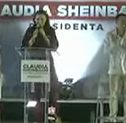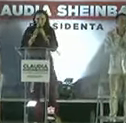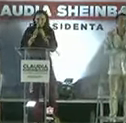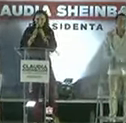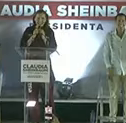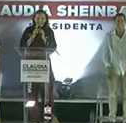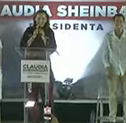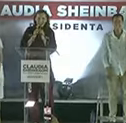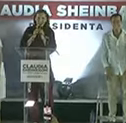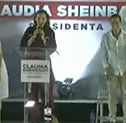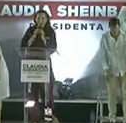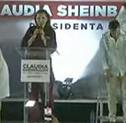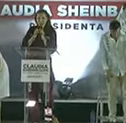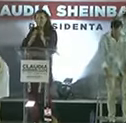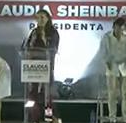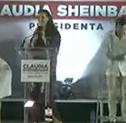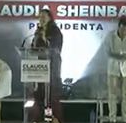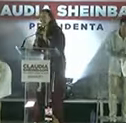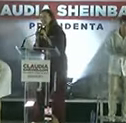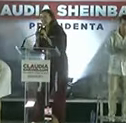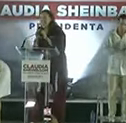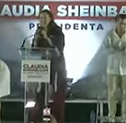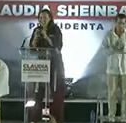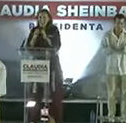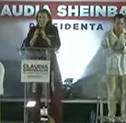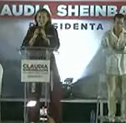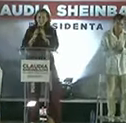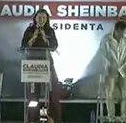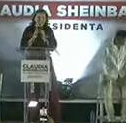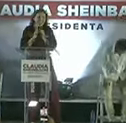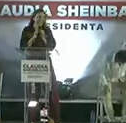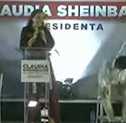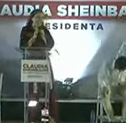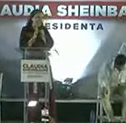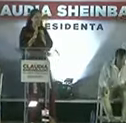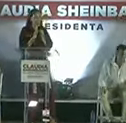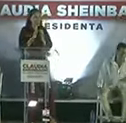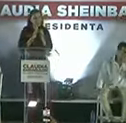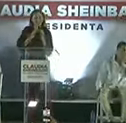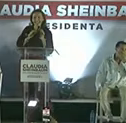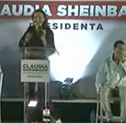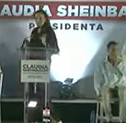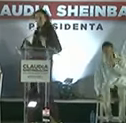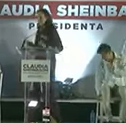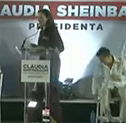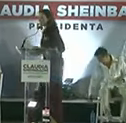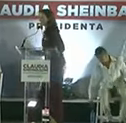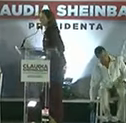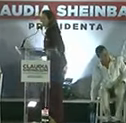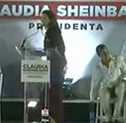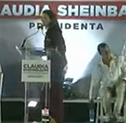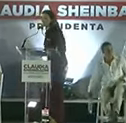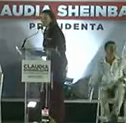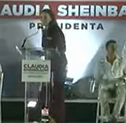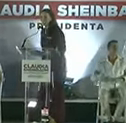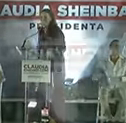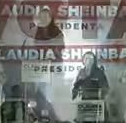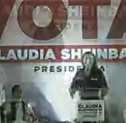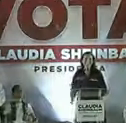Buenas noches San José Tec ya vieron la invitada de lujo que les trajimos Ni más ni menos que a la